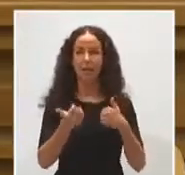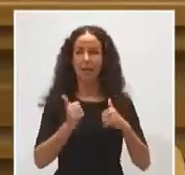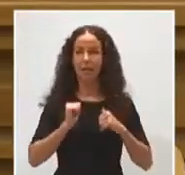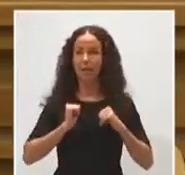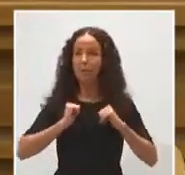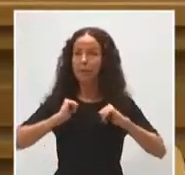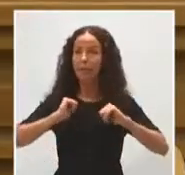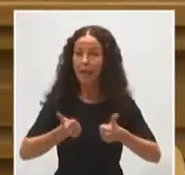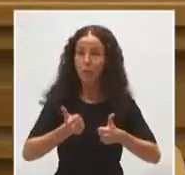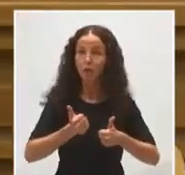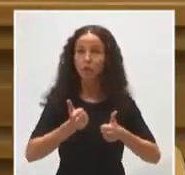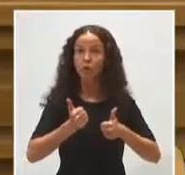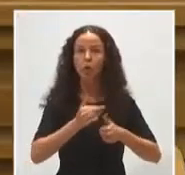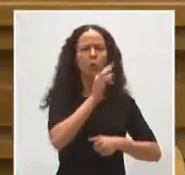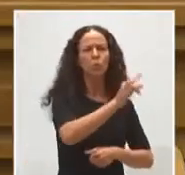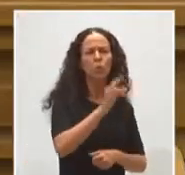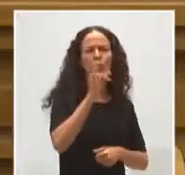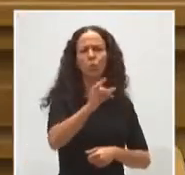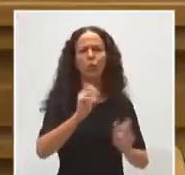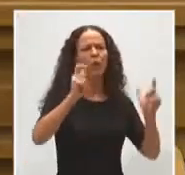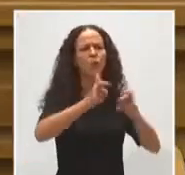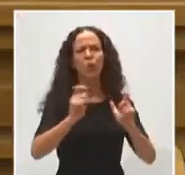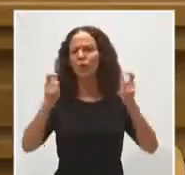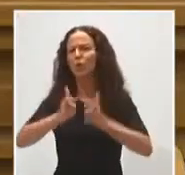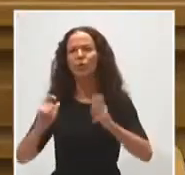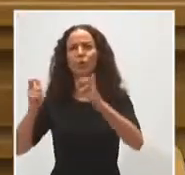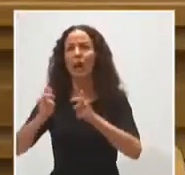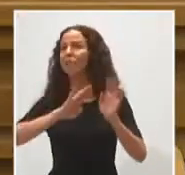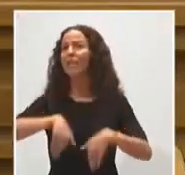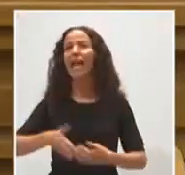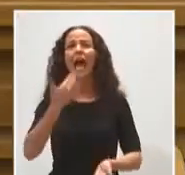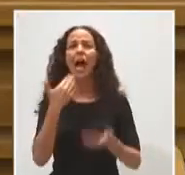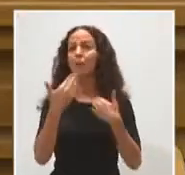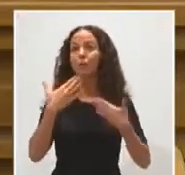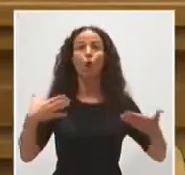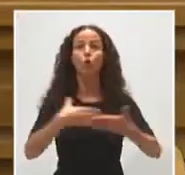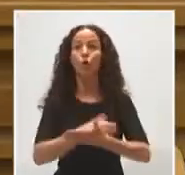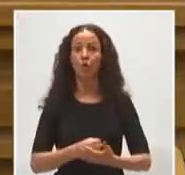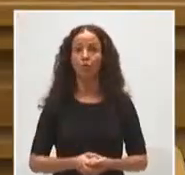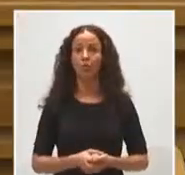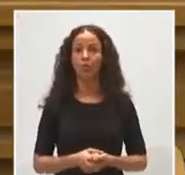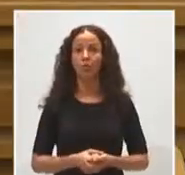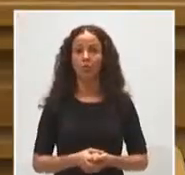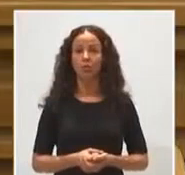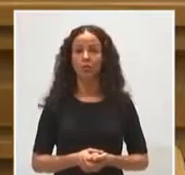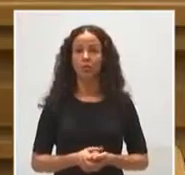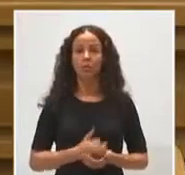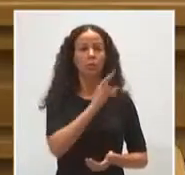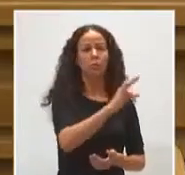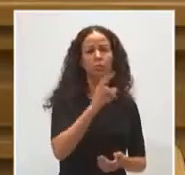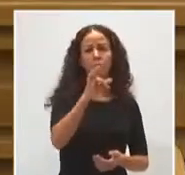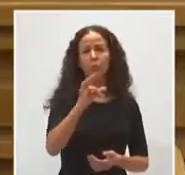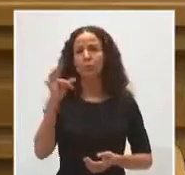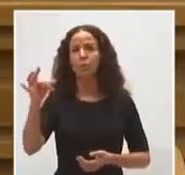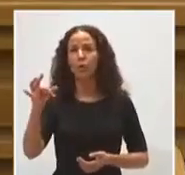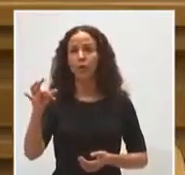y terminamos hablando con todos los tendidos claro donde hay ruidos en los municipios donde eso no se puede